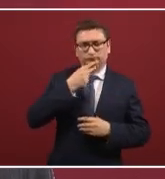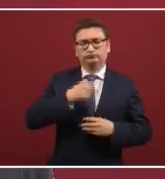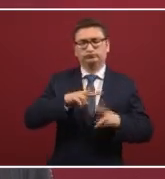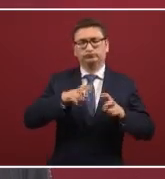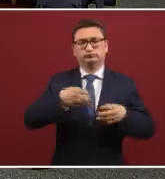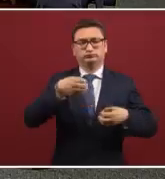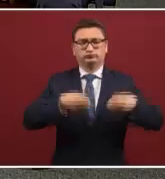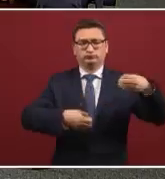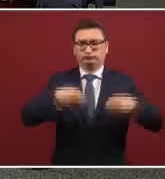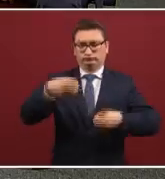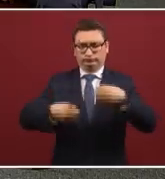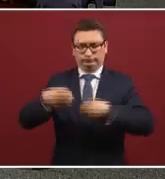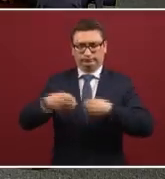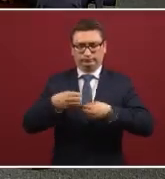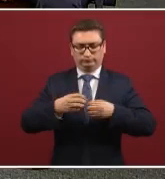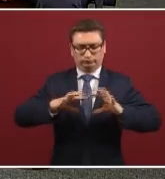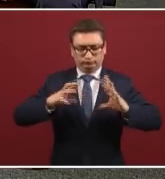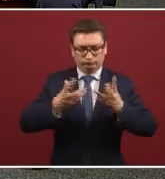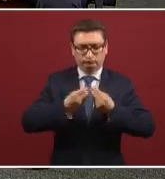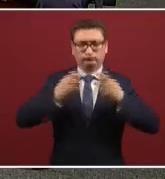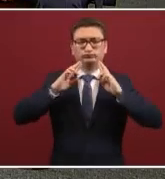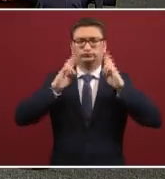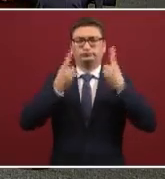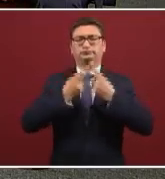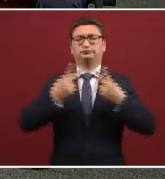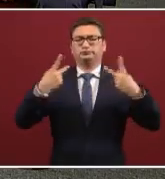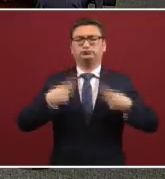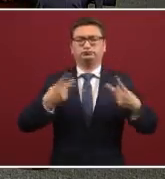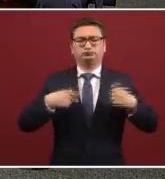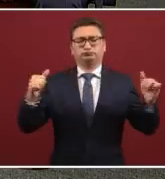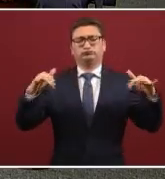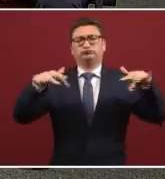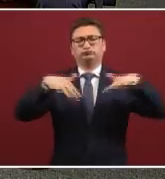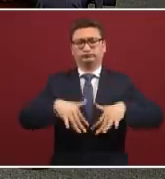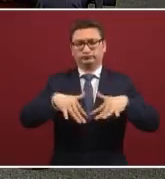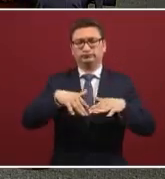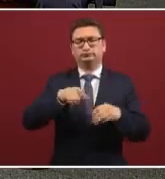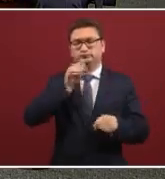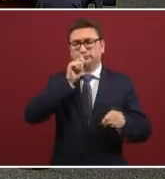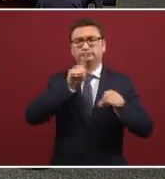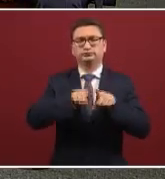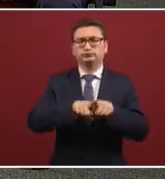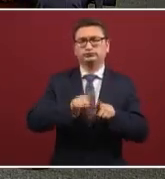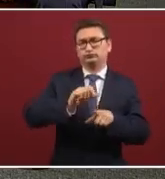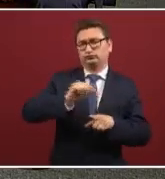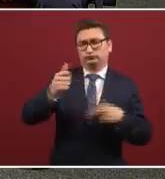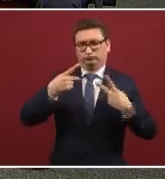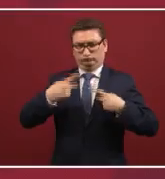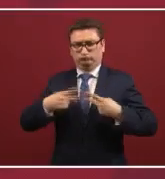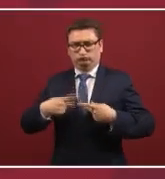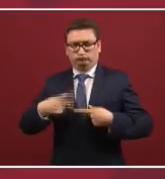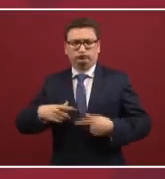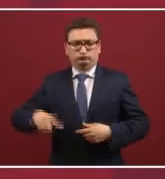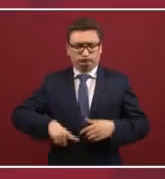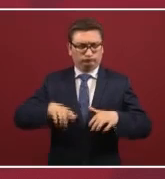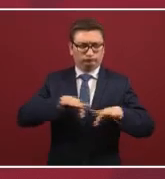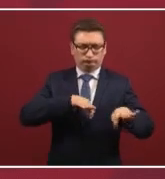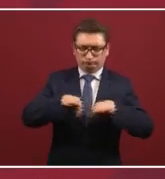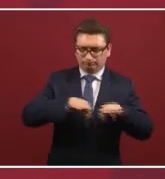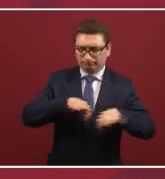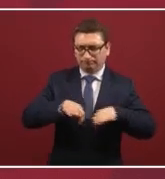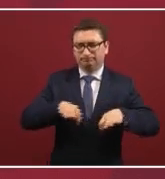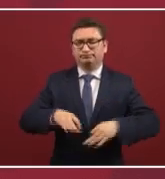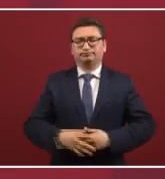y a esas reuniones asisten también otros servidores públicos.